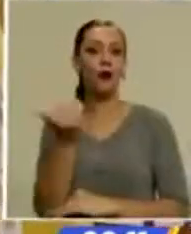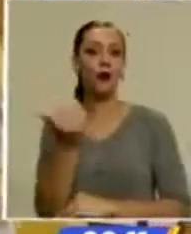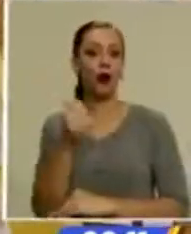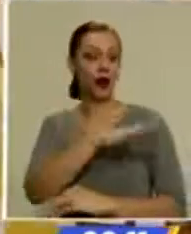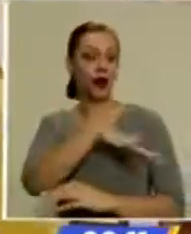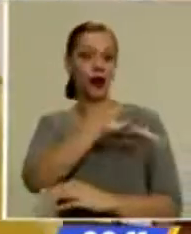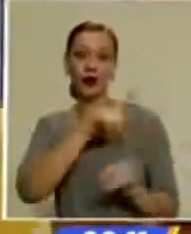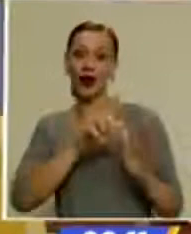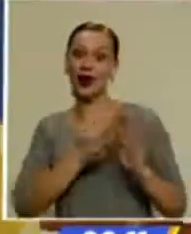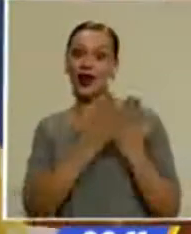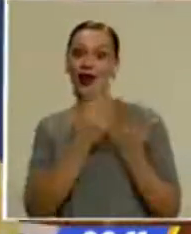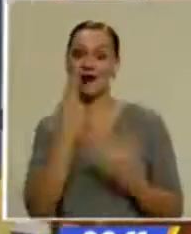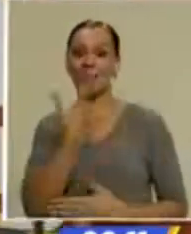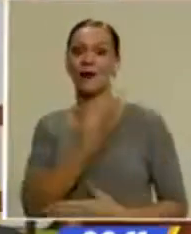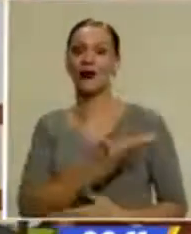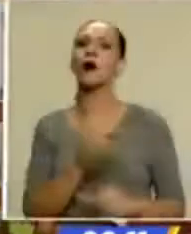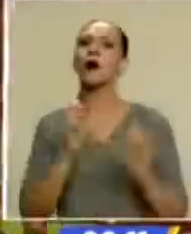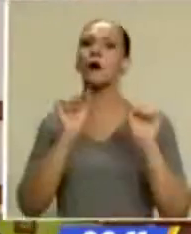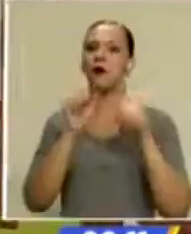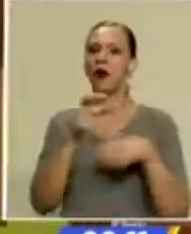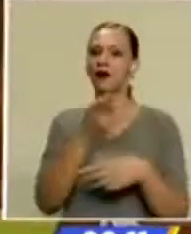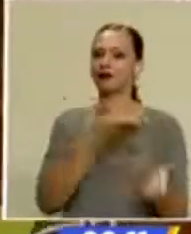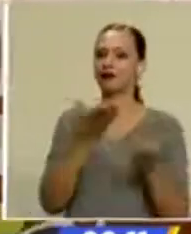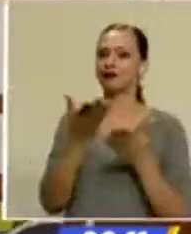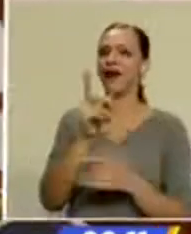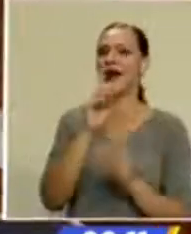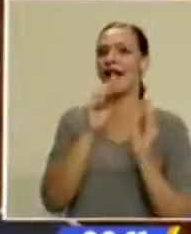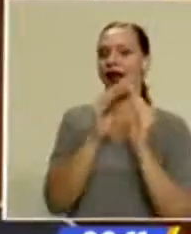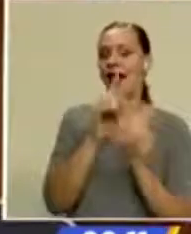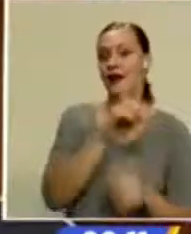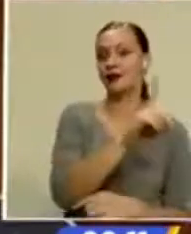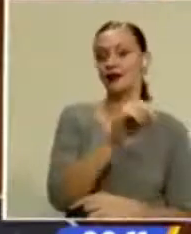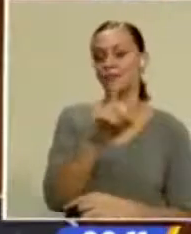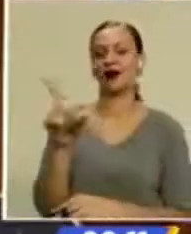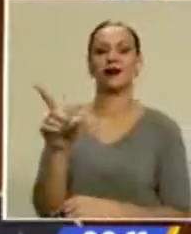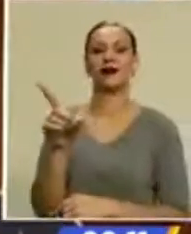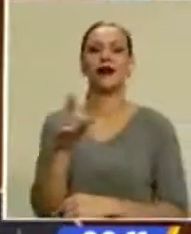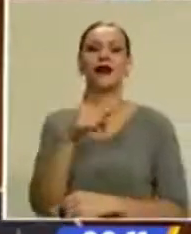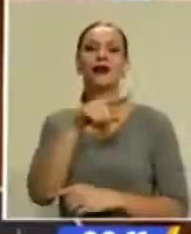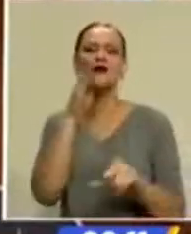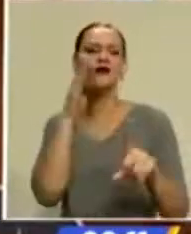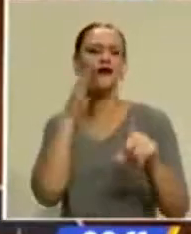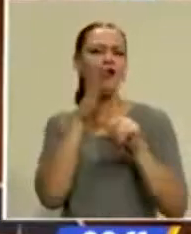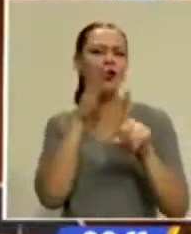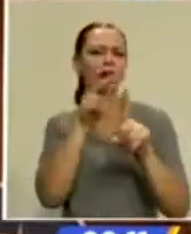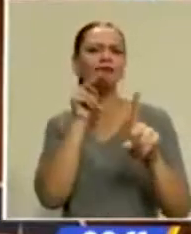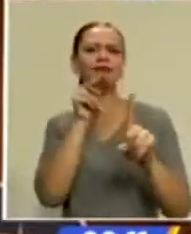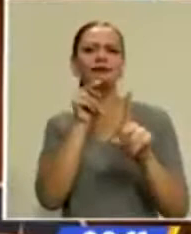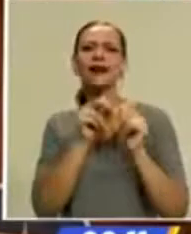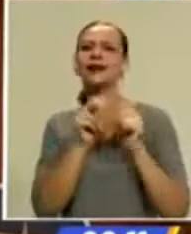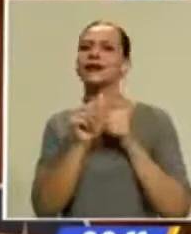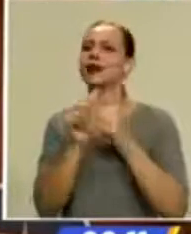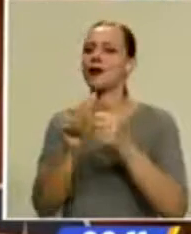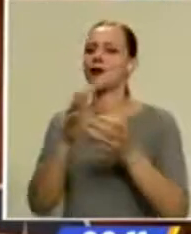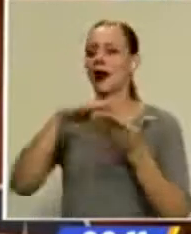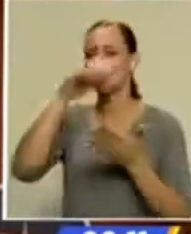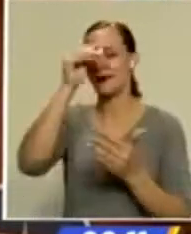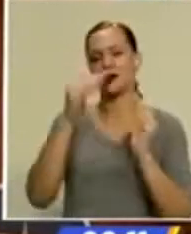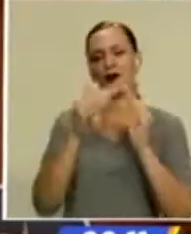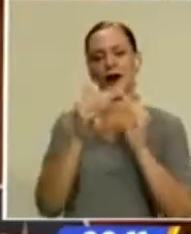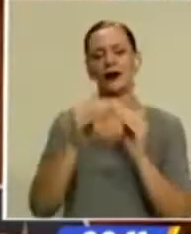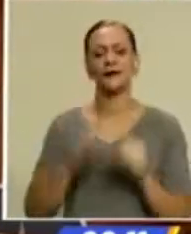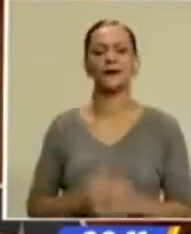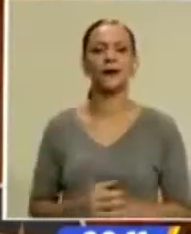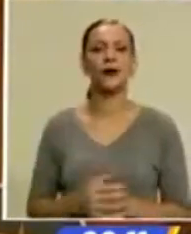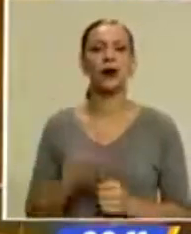estos libros que yo tengo aquí pueden irse a la casa de uno o de una de esos fieles seguidores nuestros de Aprendo en